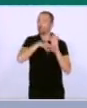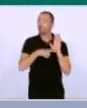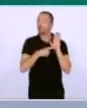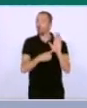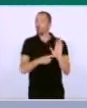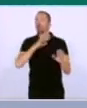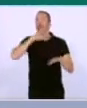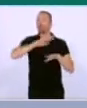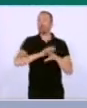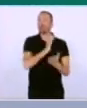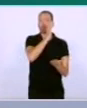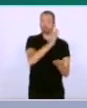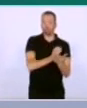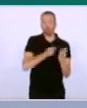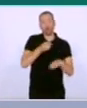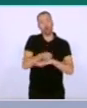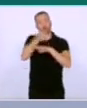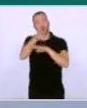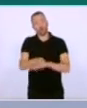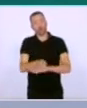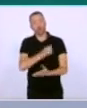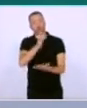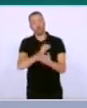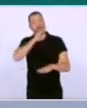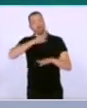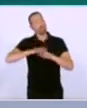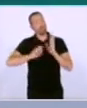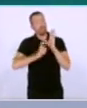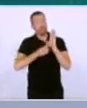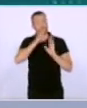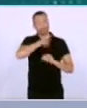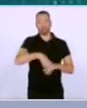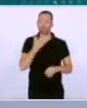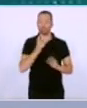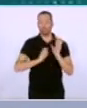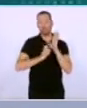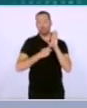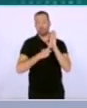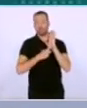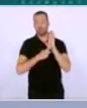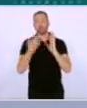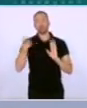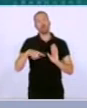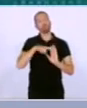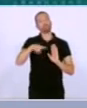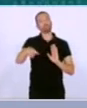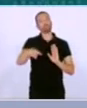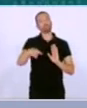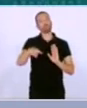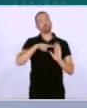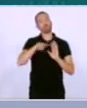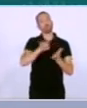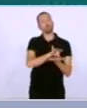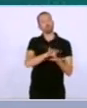lo que no puede suceder es que conforme a la ley haya se hayan dictado órdenes de expulsión para aquellos que han violentado